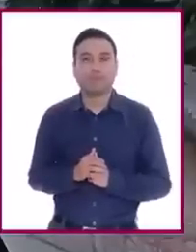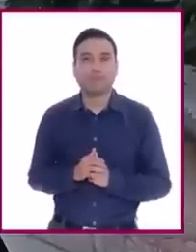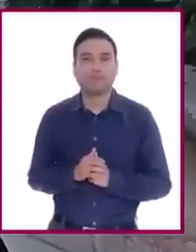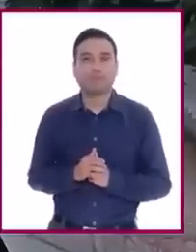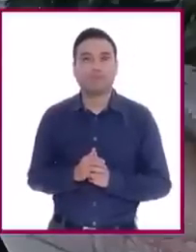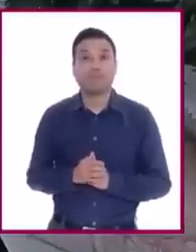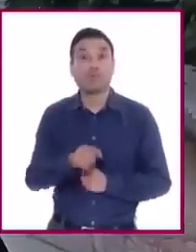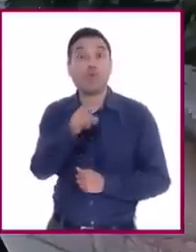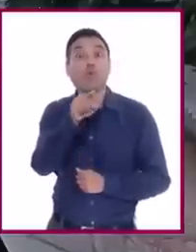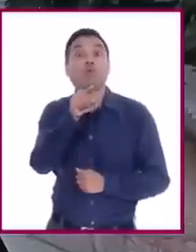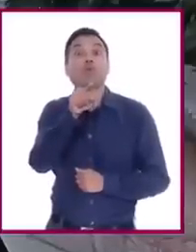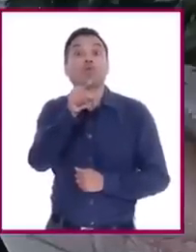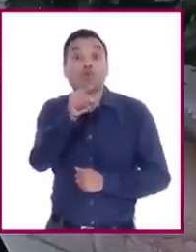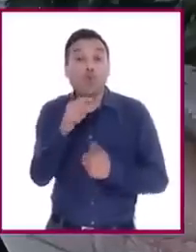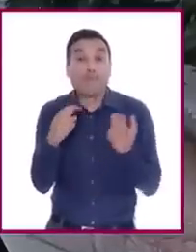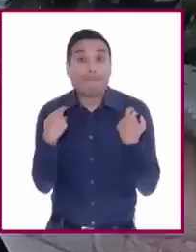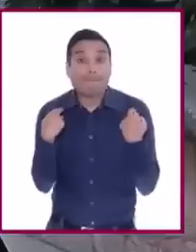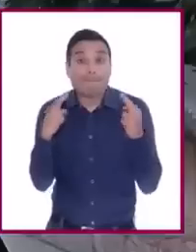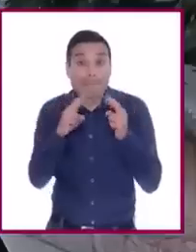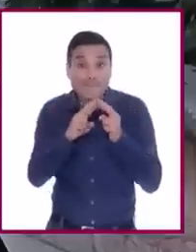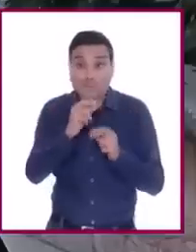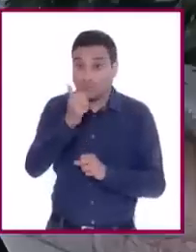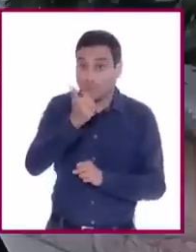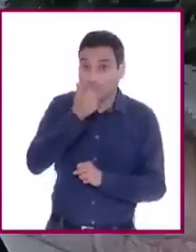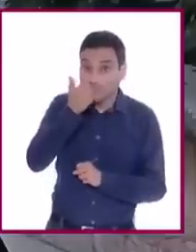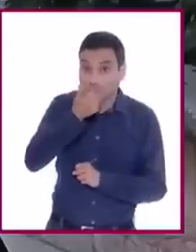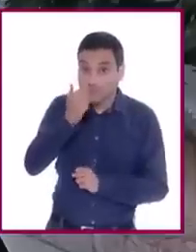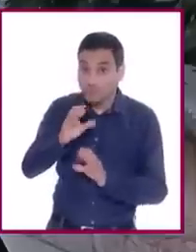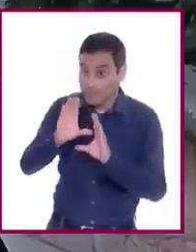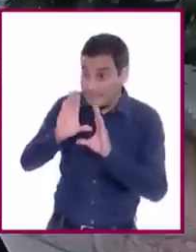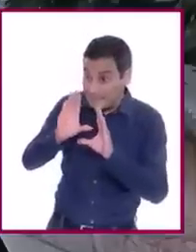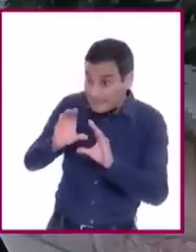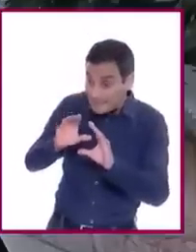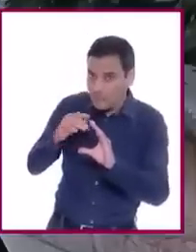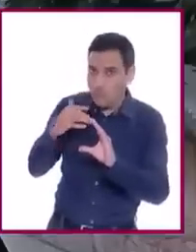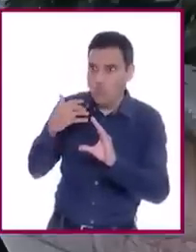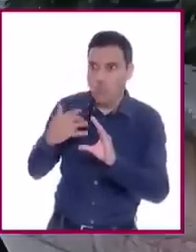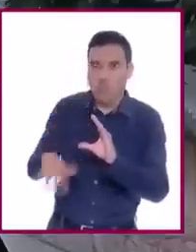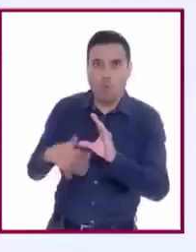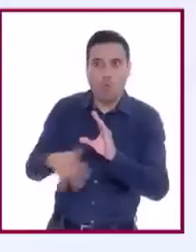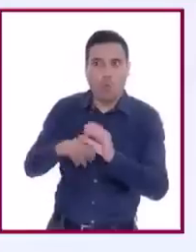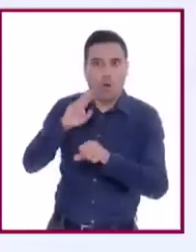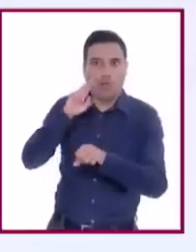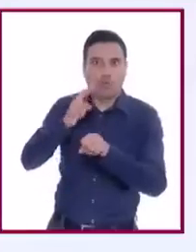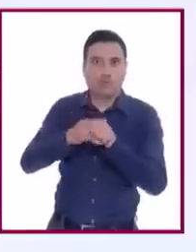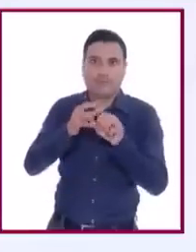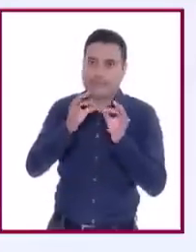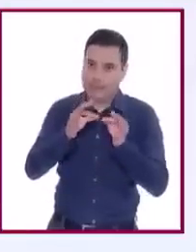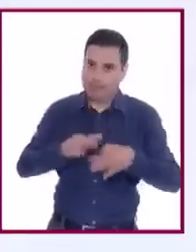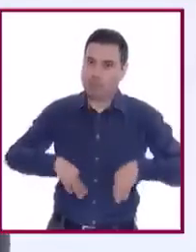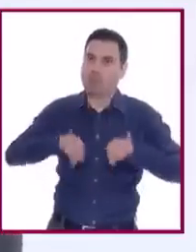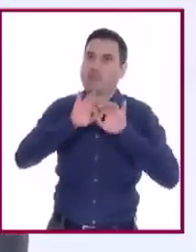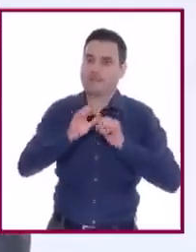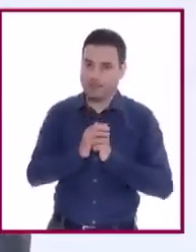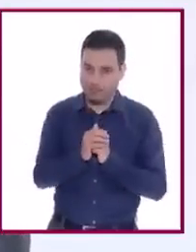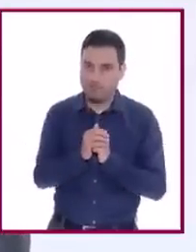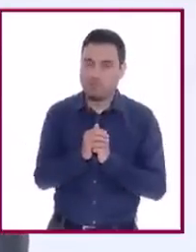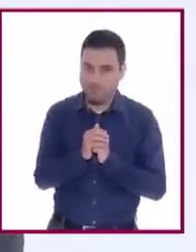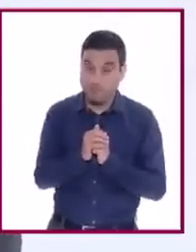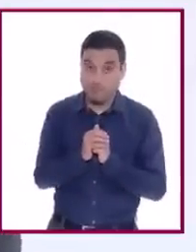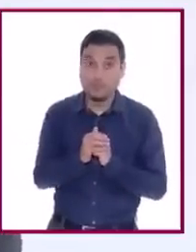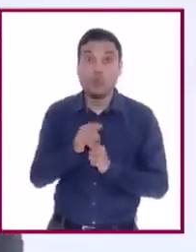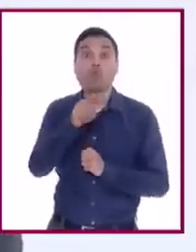con su grupo es lo que hace la diferencia a la hora de hacer un proyecto los proyectos se tienen que